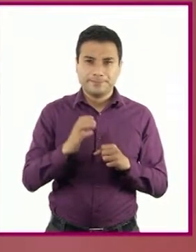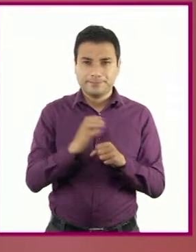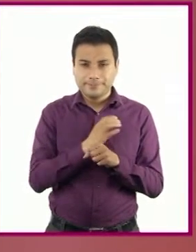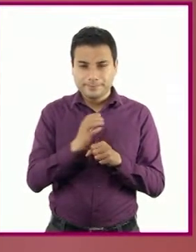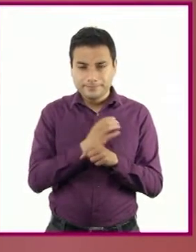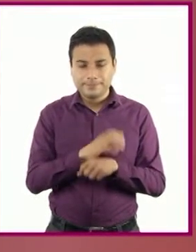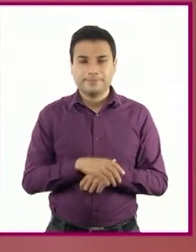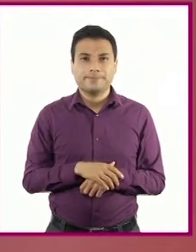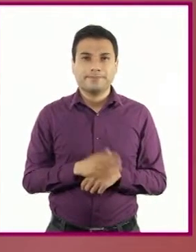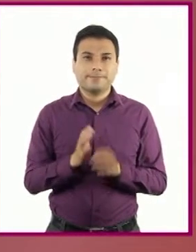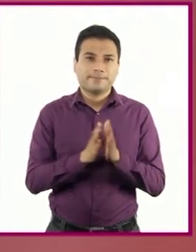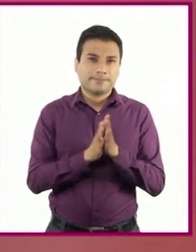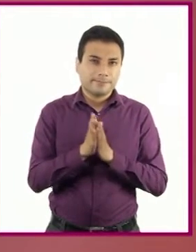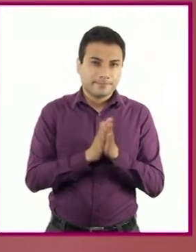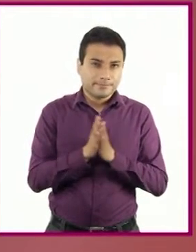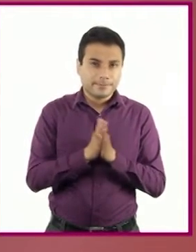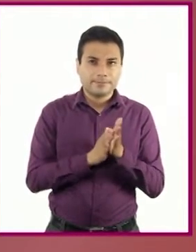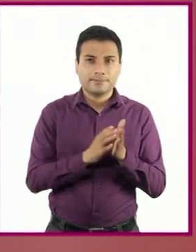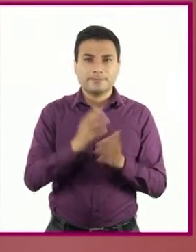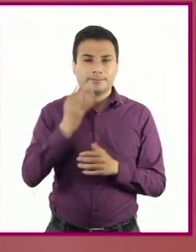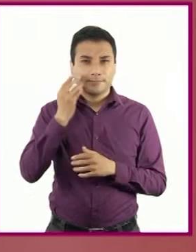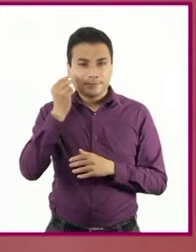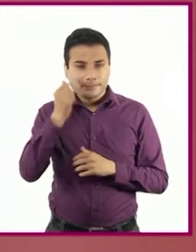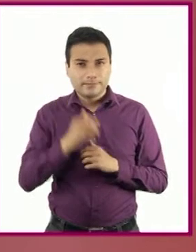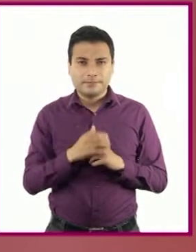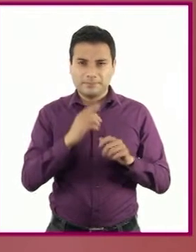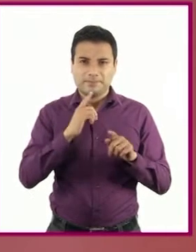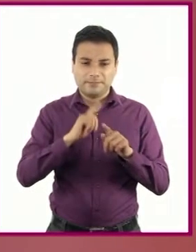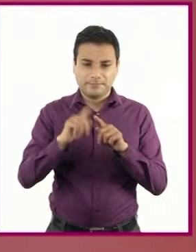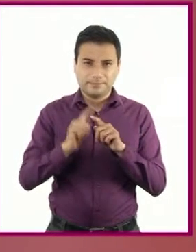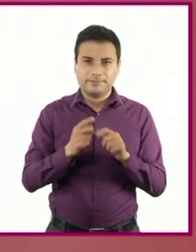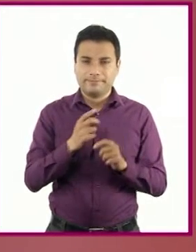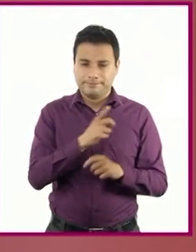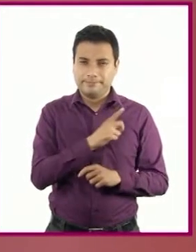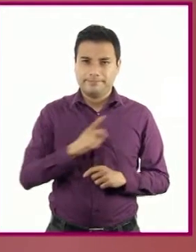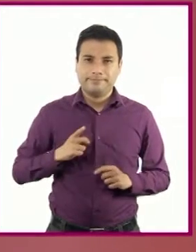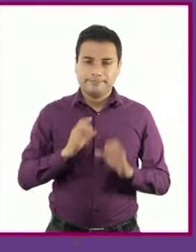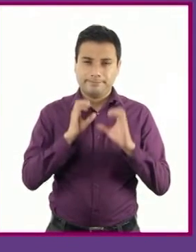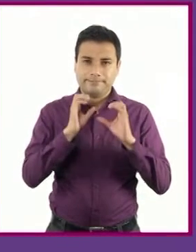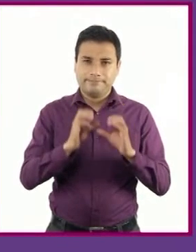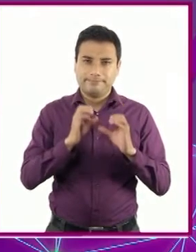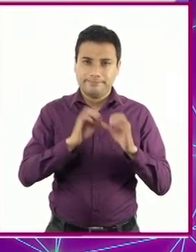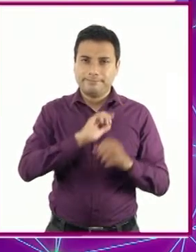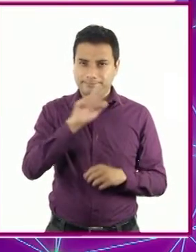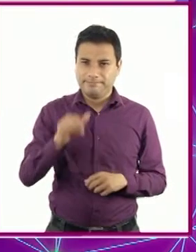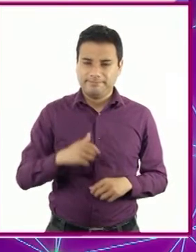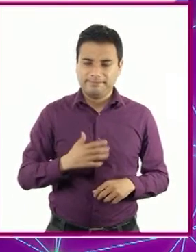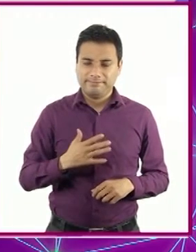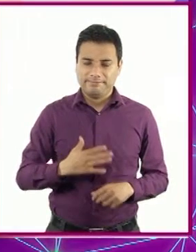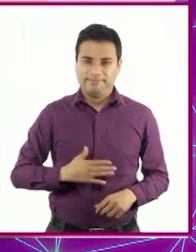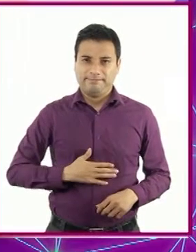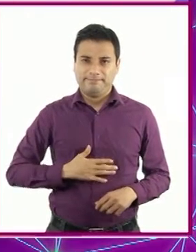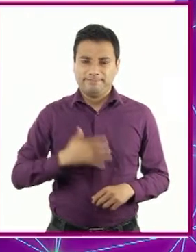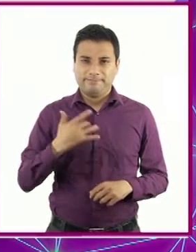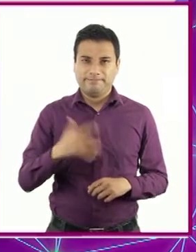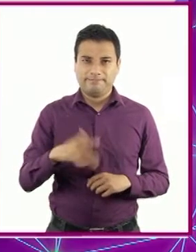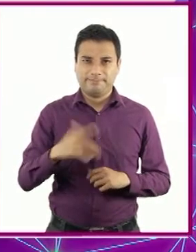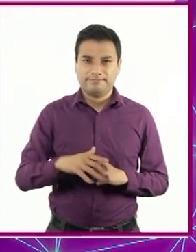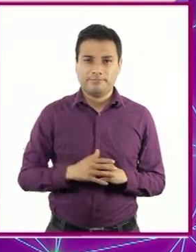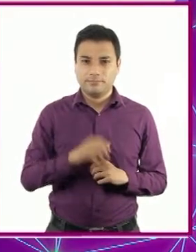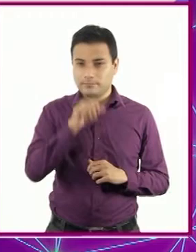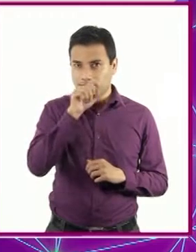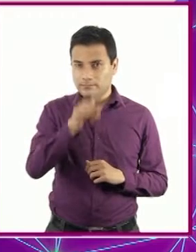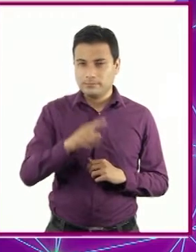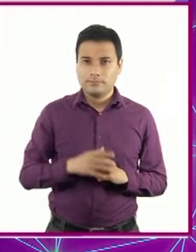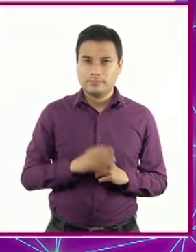cítricos, chocolates, entre otros, que se saben irritantes del aparato digestivo. El bicarbonato de sodio, también